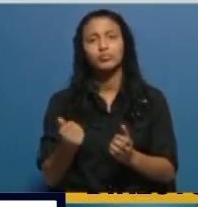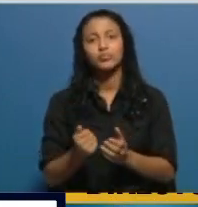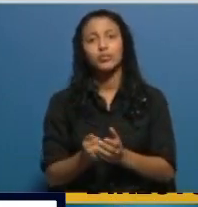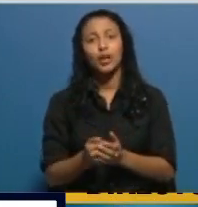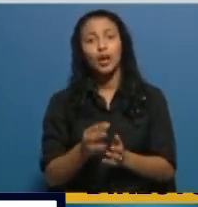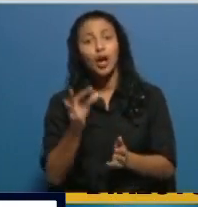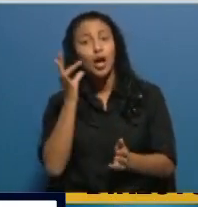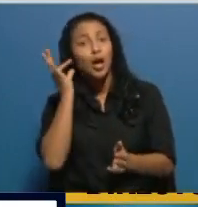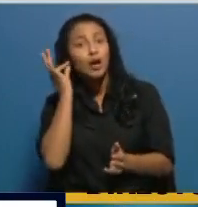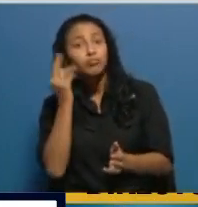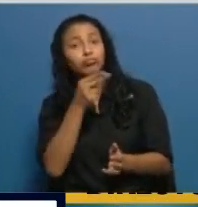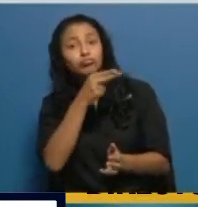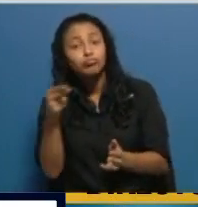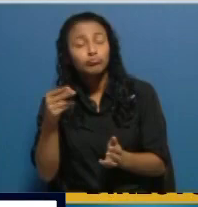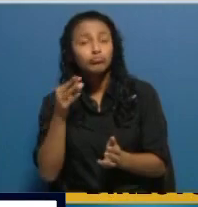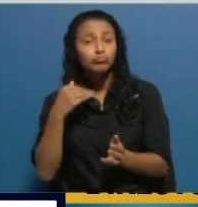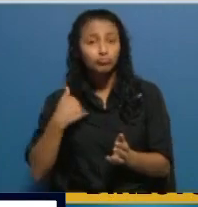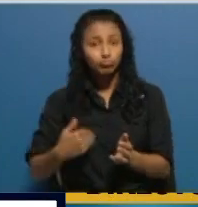y señores